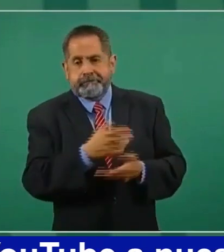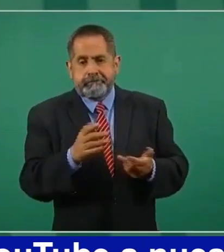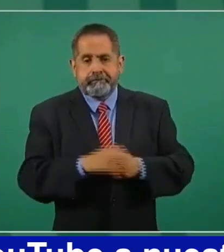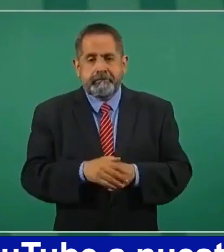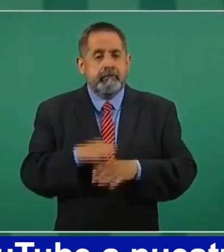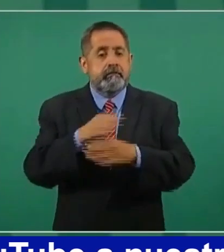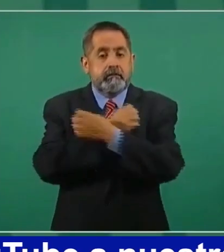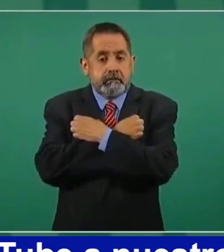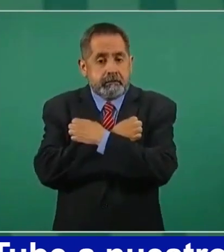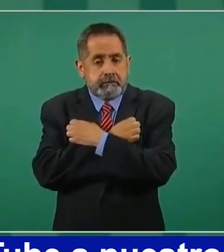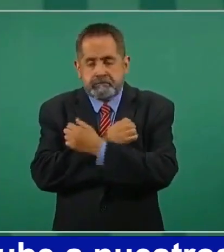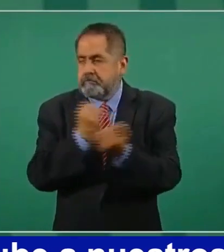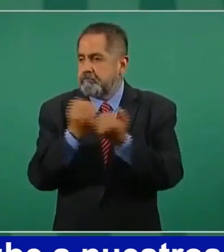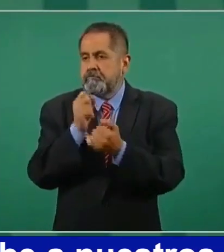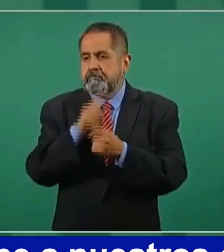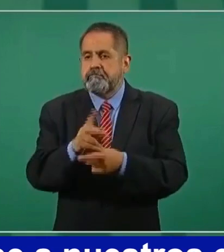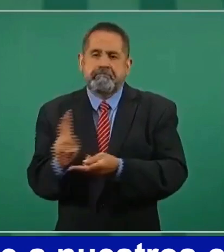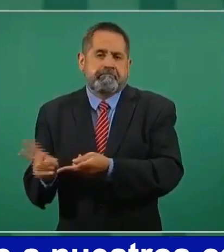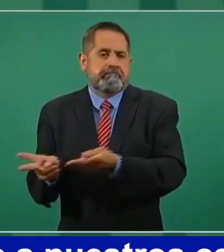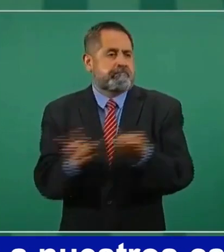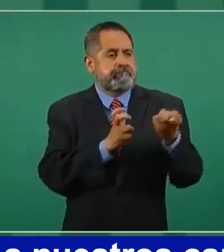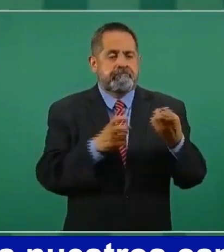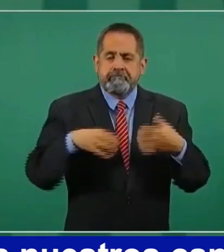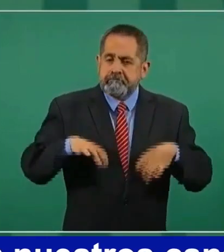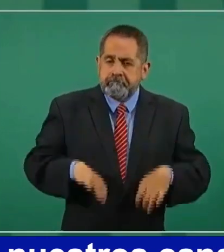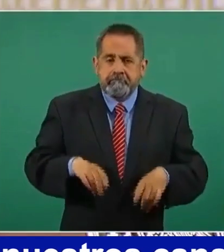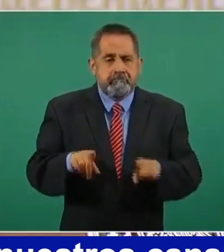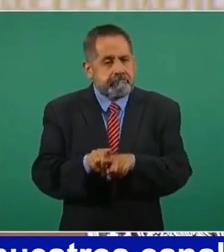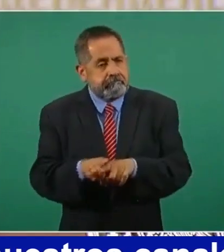En educación, lo mismo.